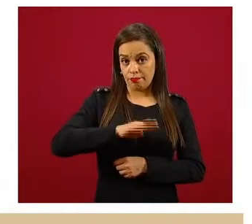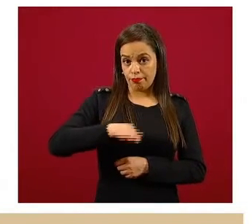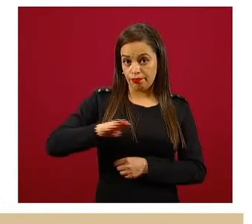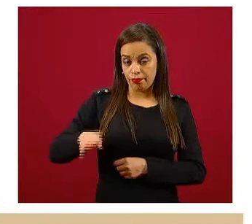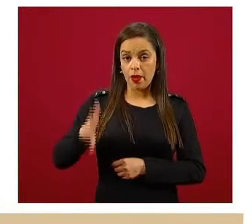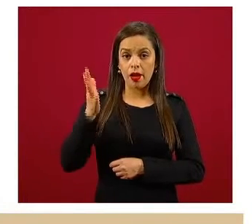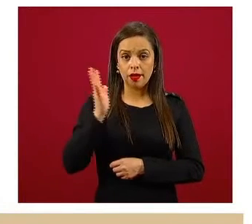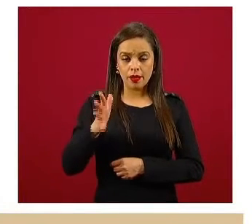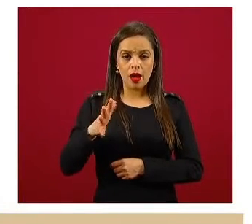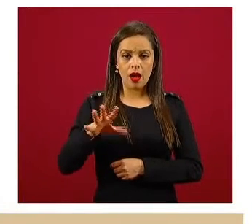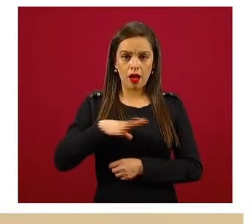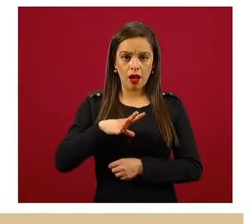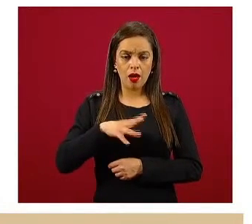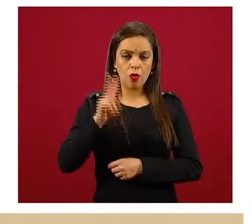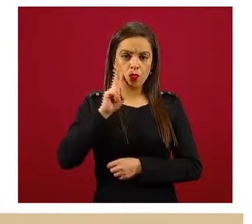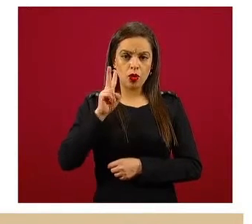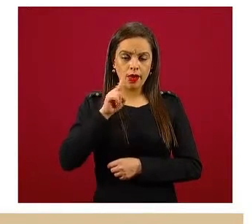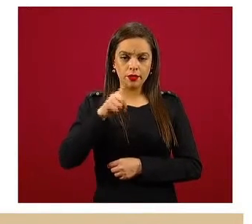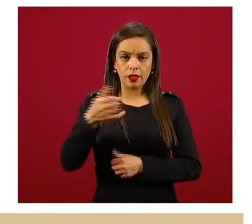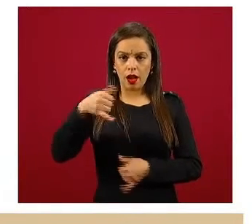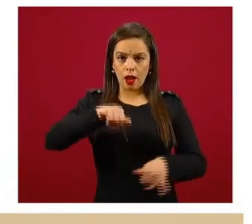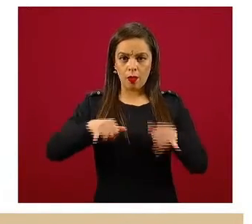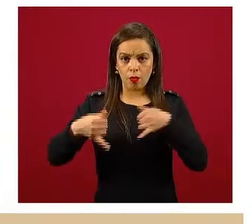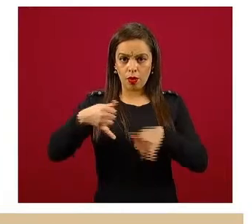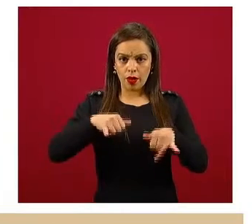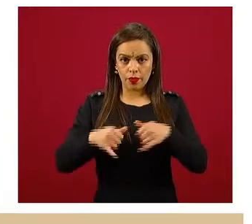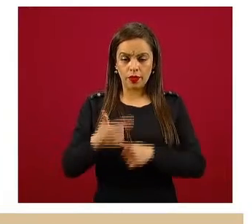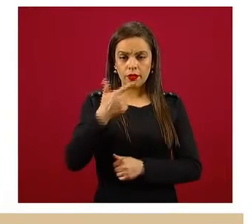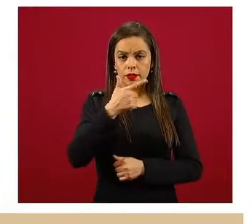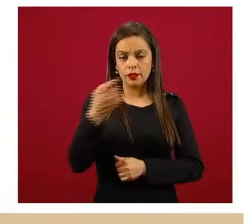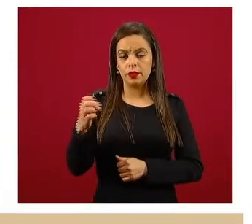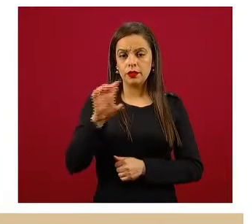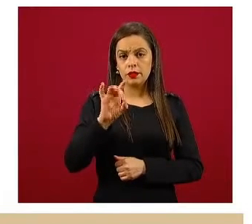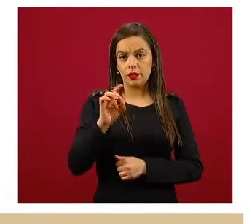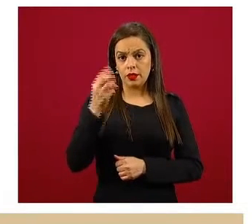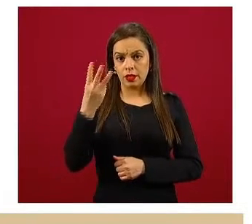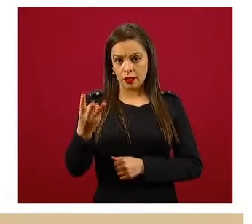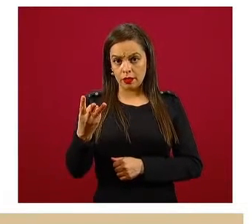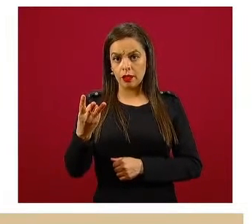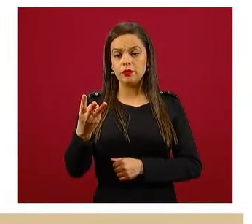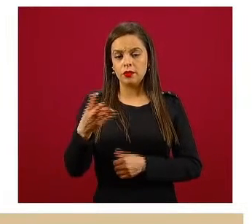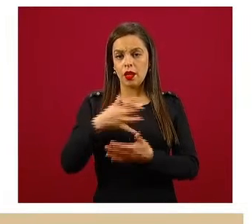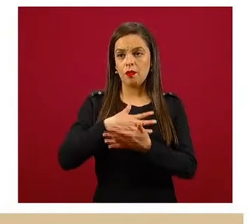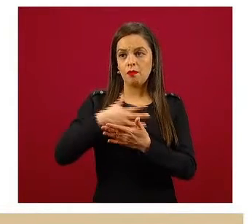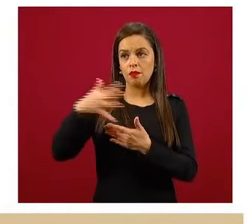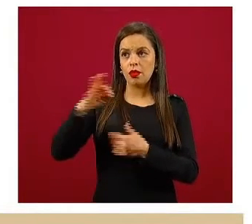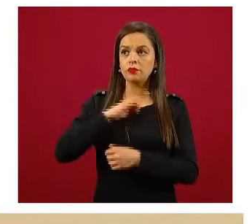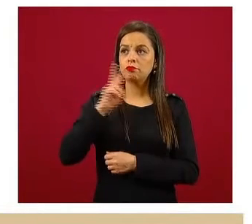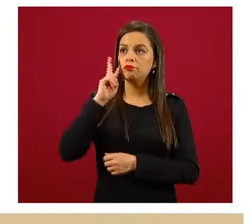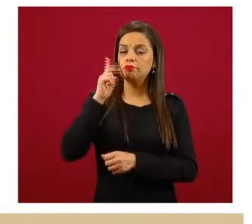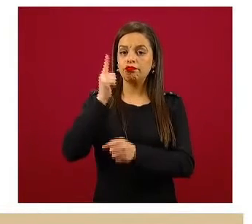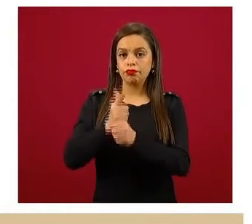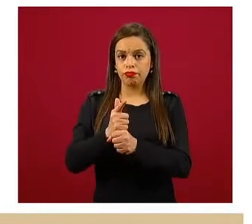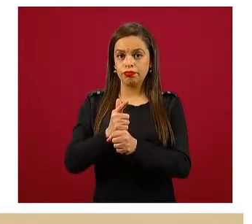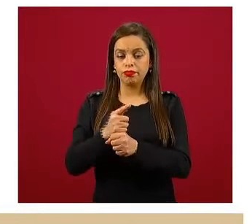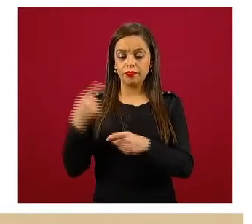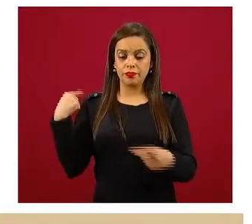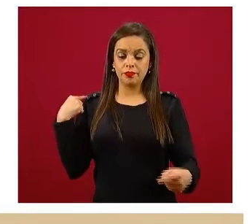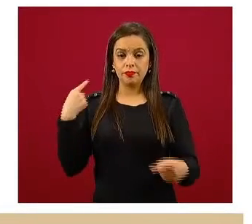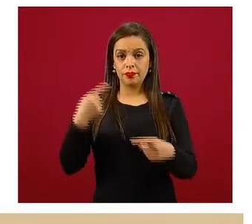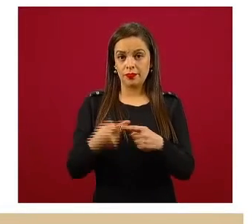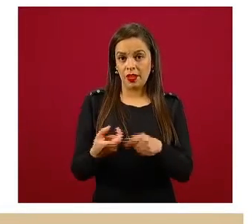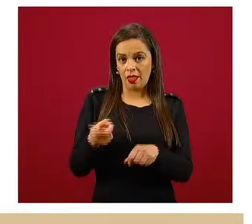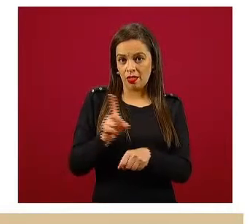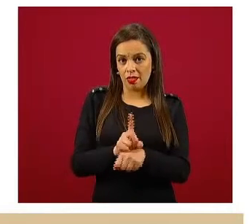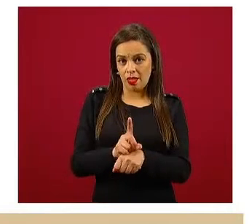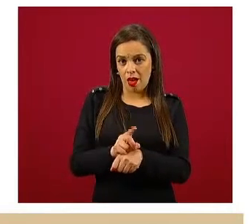de laboratorio que está pendiente de emitirse, son 733, vemos la mayoría de ellas concentradas en los últimos